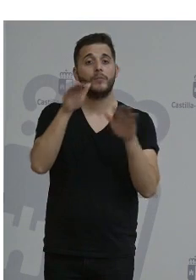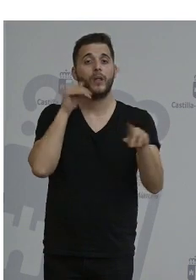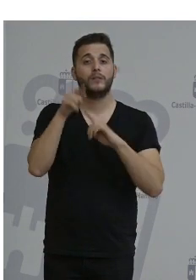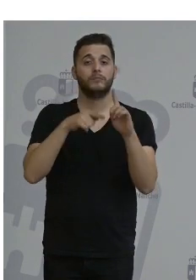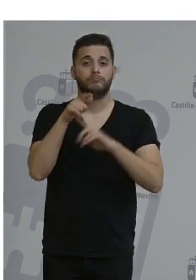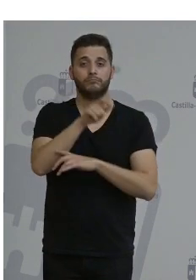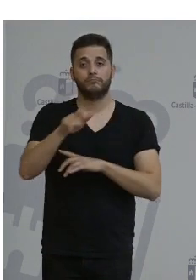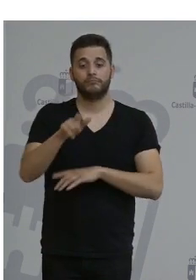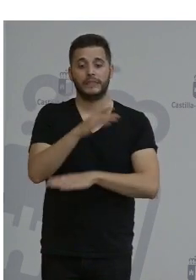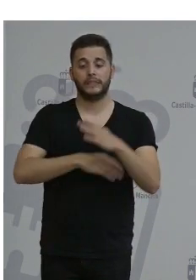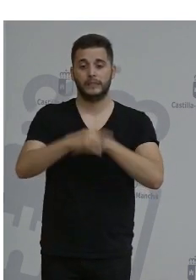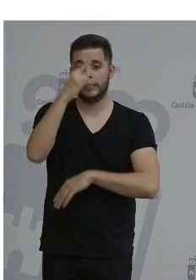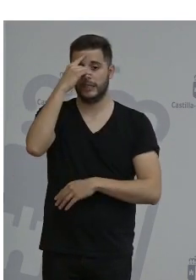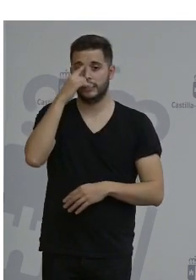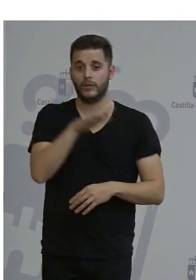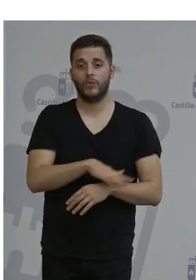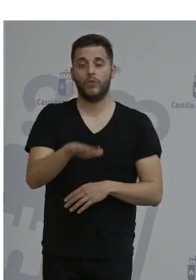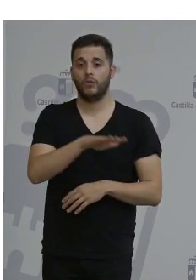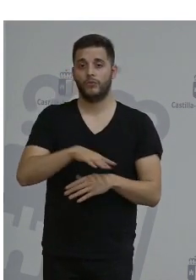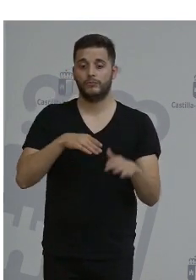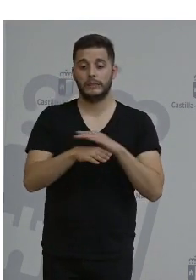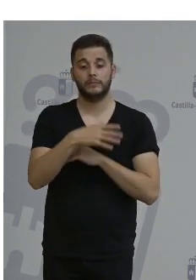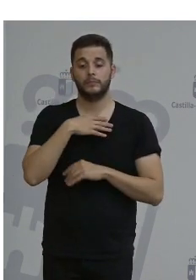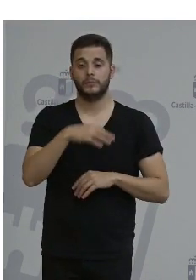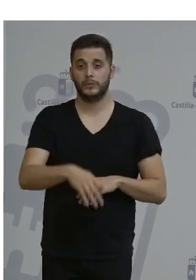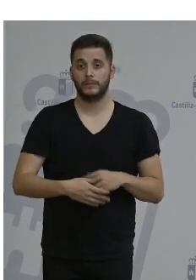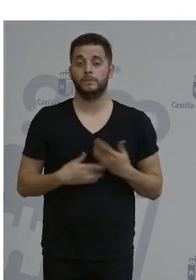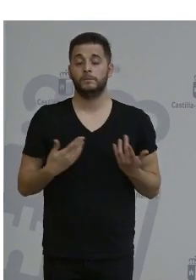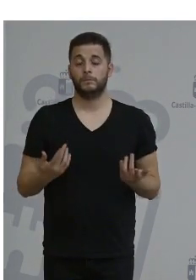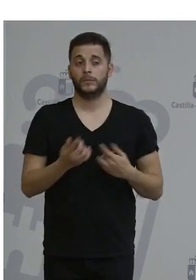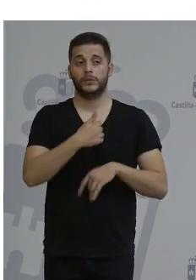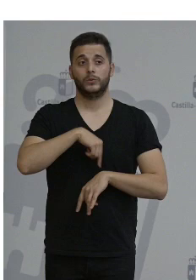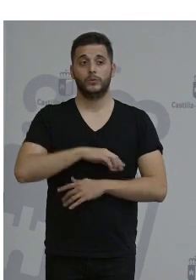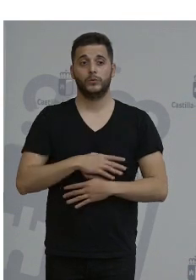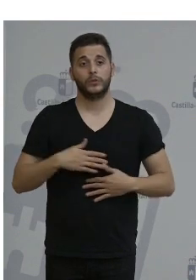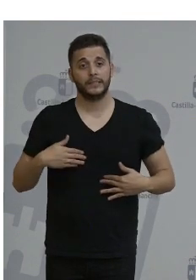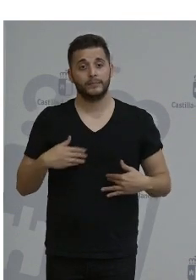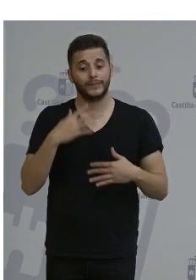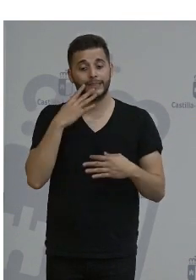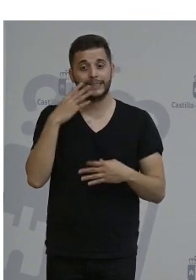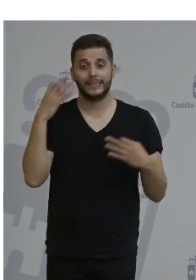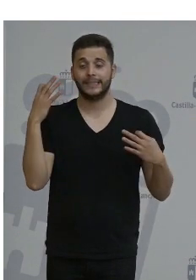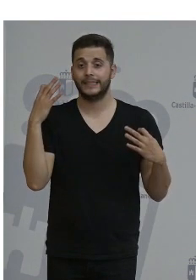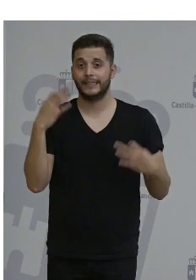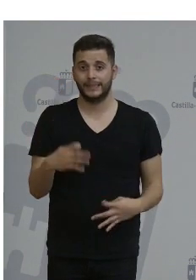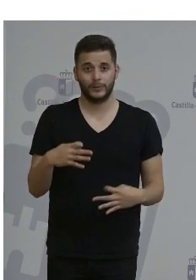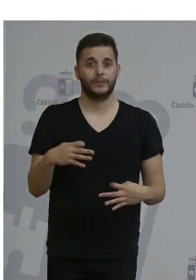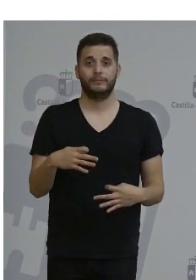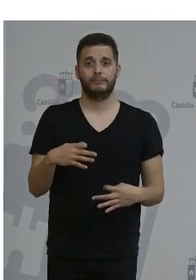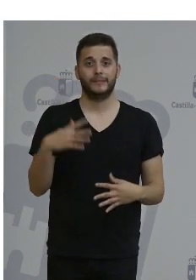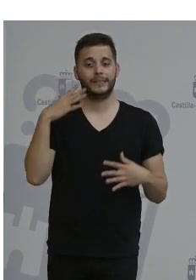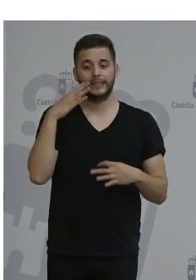personas con discapacidad intelectual. Entonces, queremos hacerlo sobre la seguridad de que, donde podamos